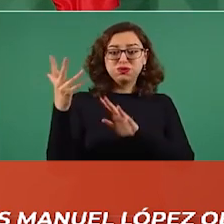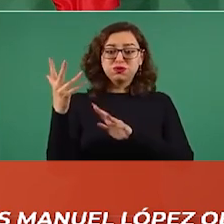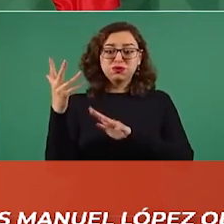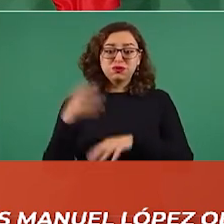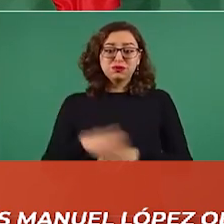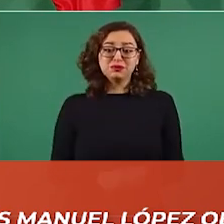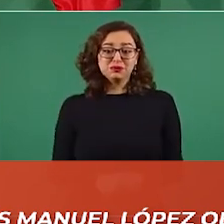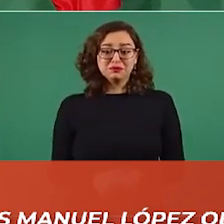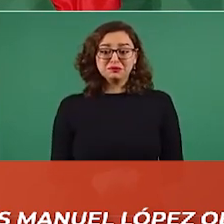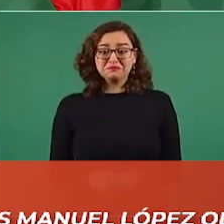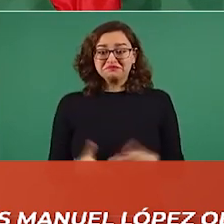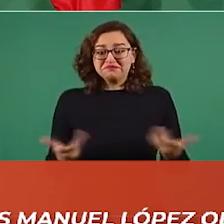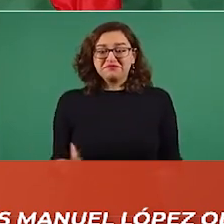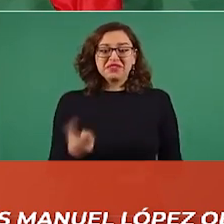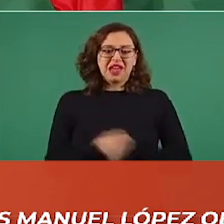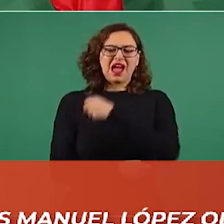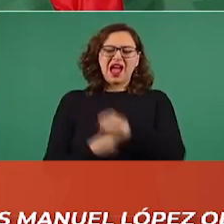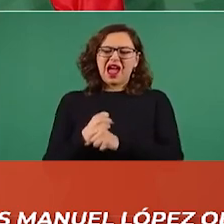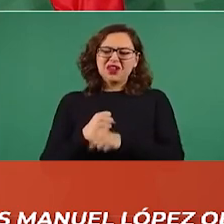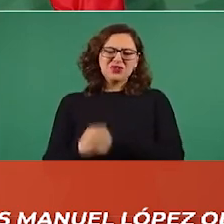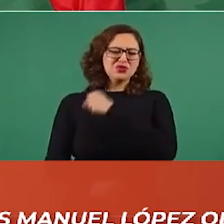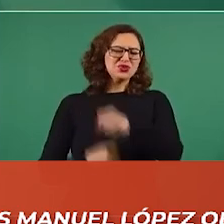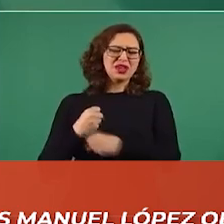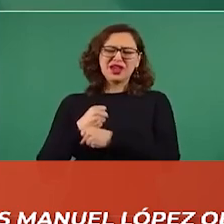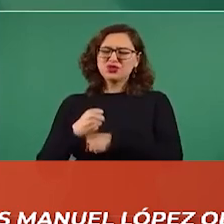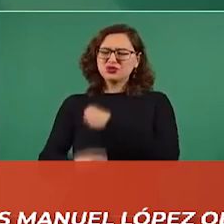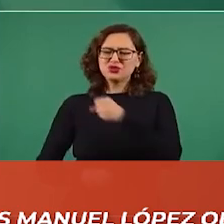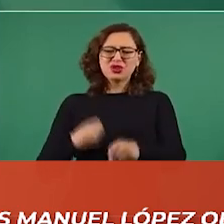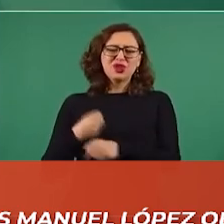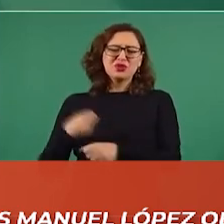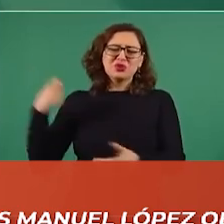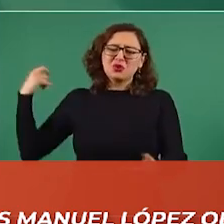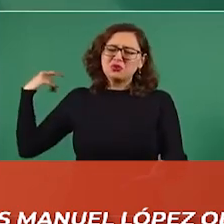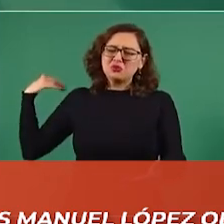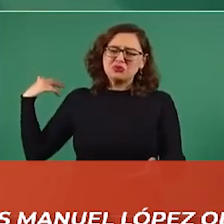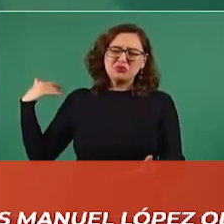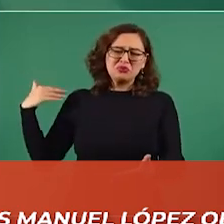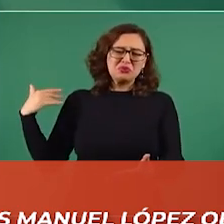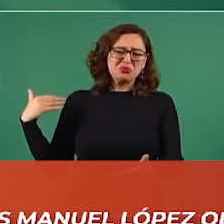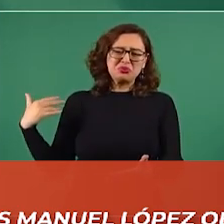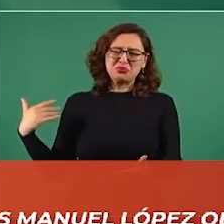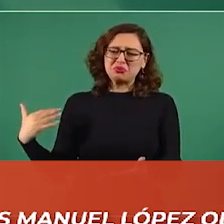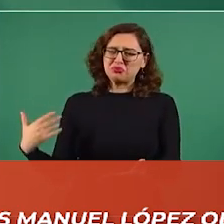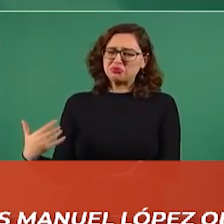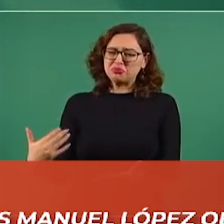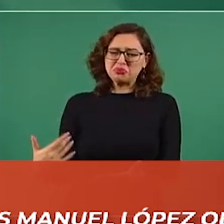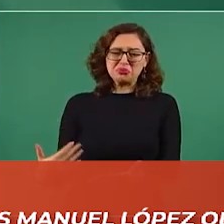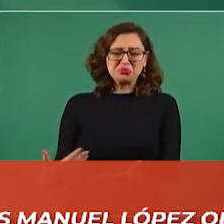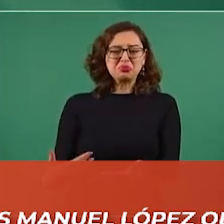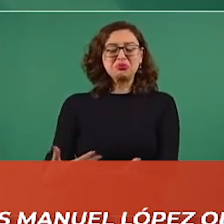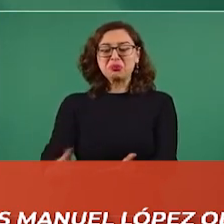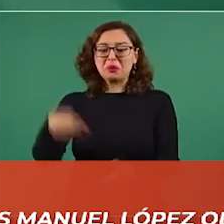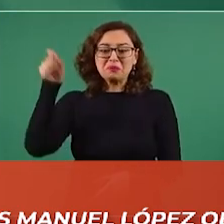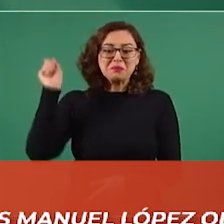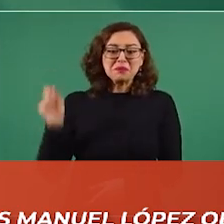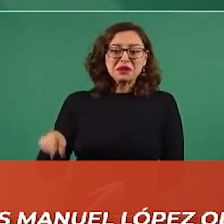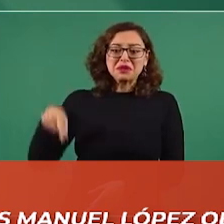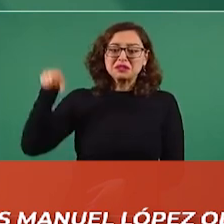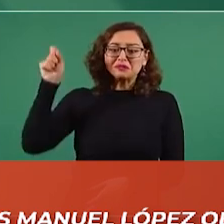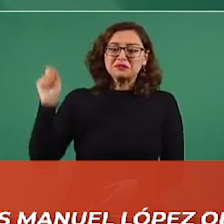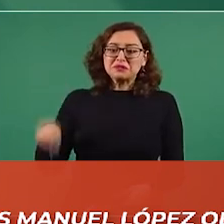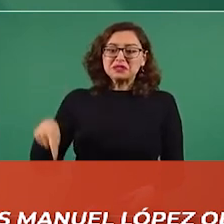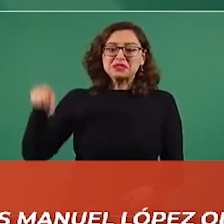y desde hace ya bastante tiempo. Y no es posible que